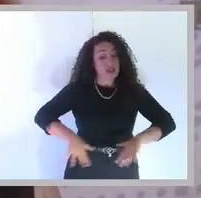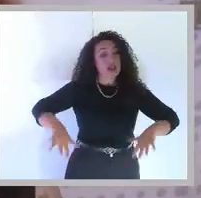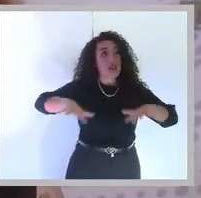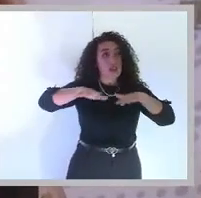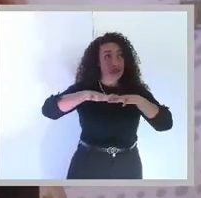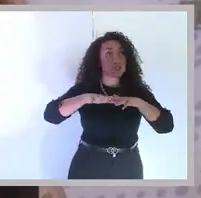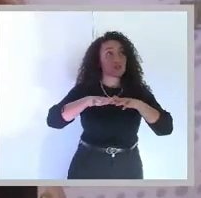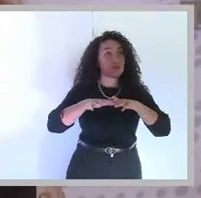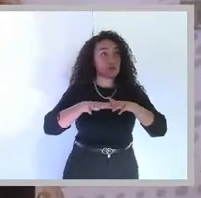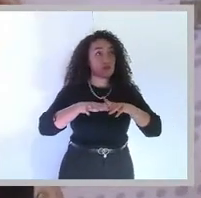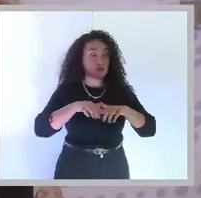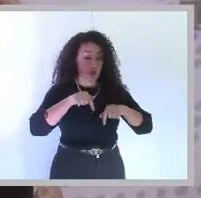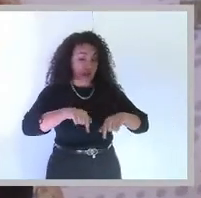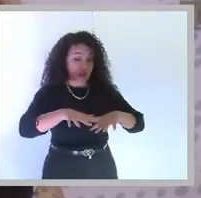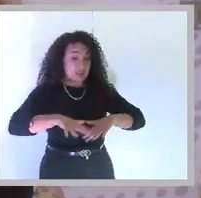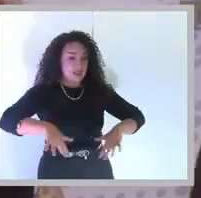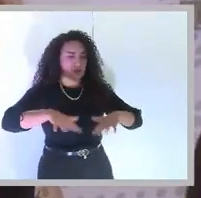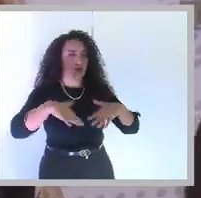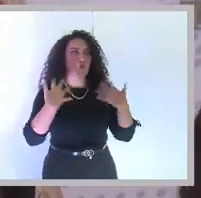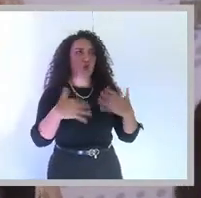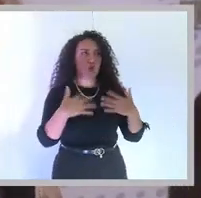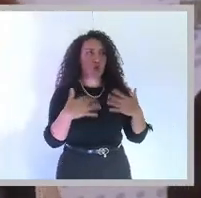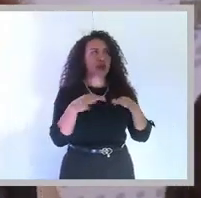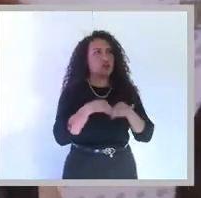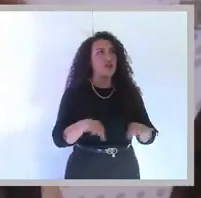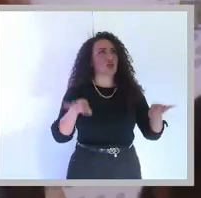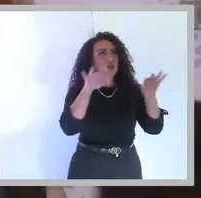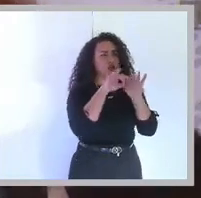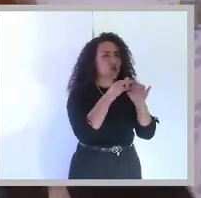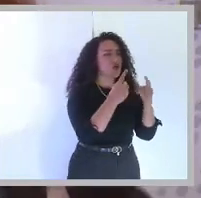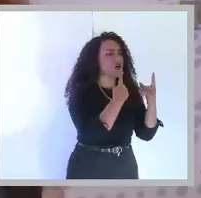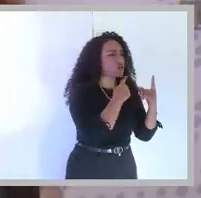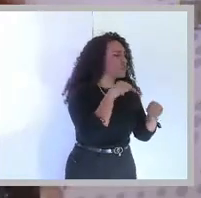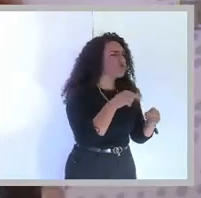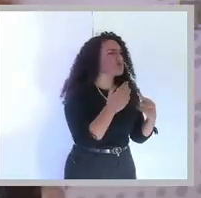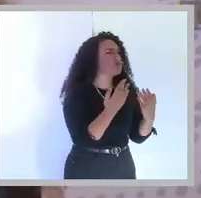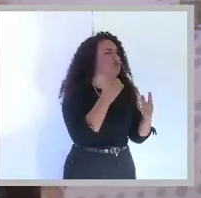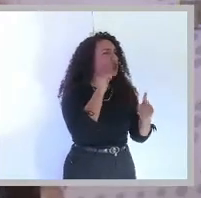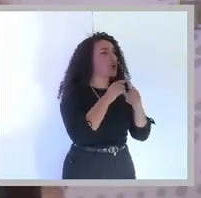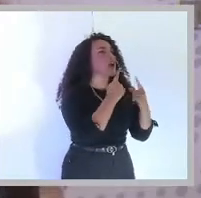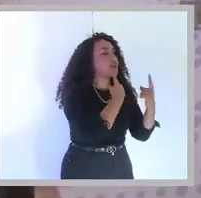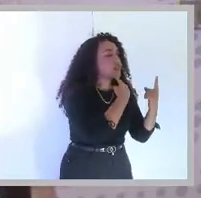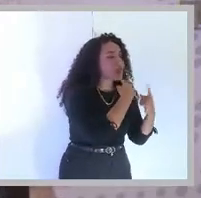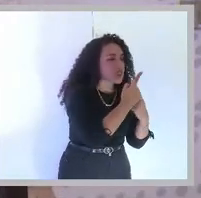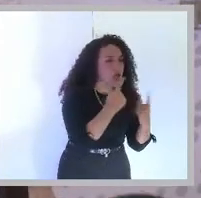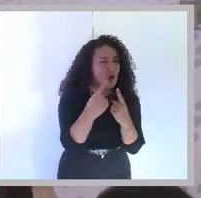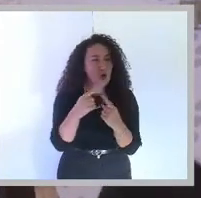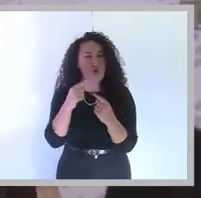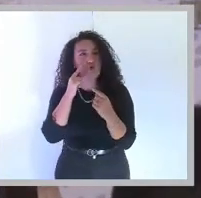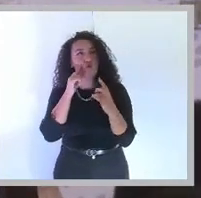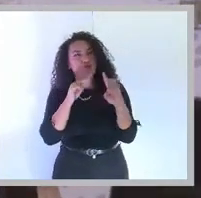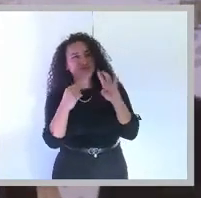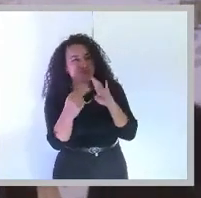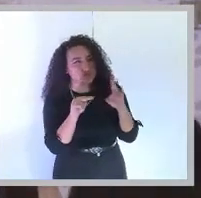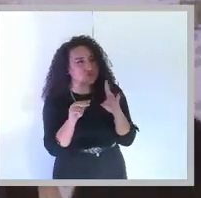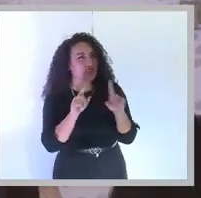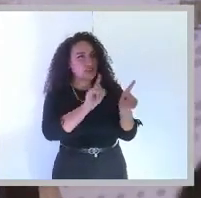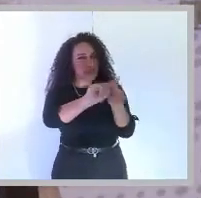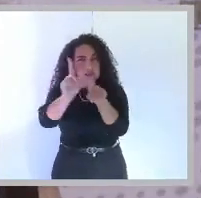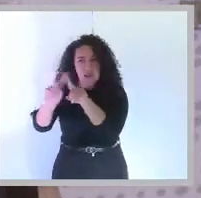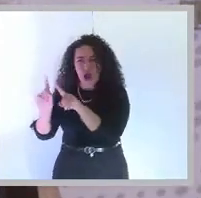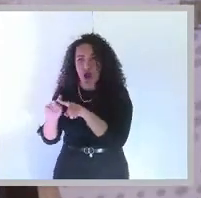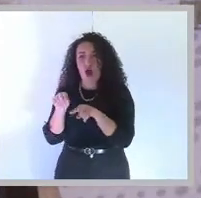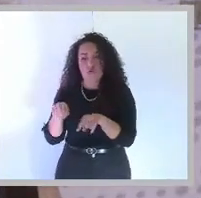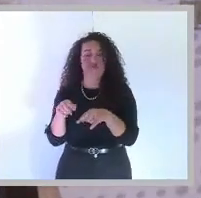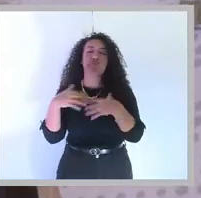donde se realizan intercambios sobre las diferentes perspectivas del diálogo social, son